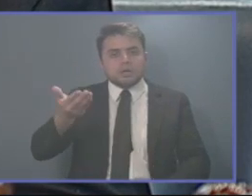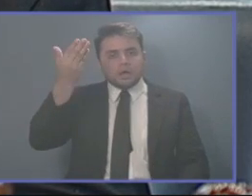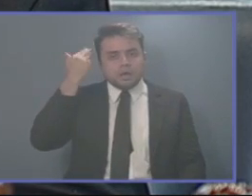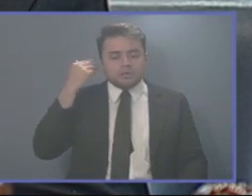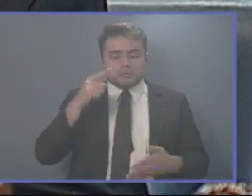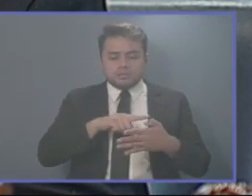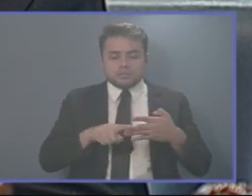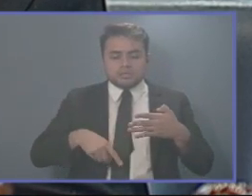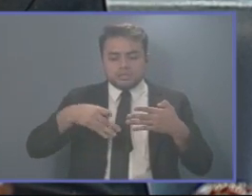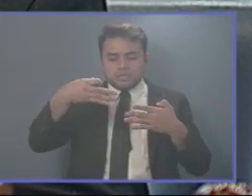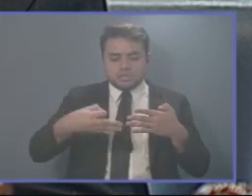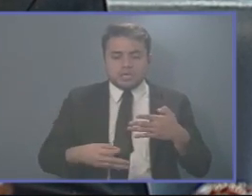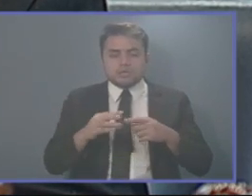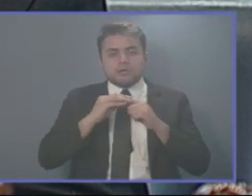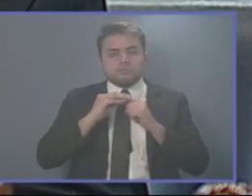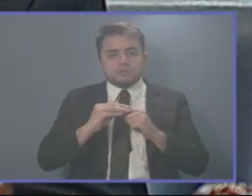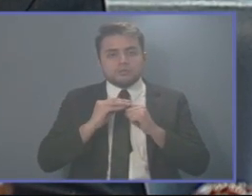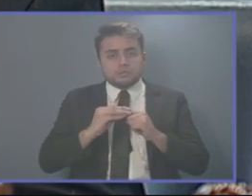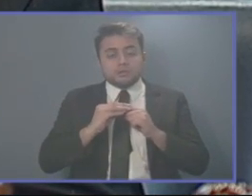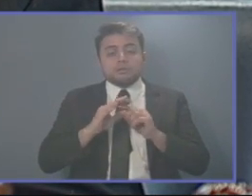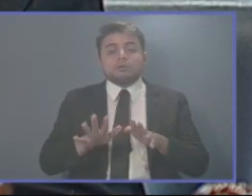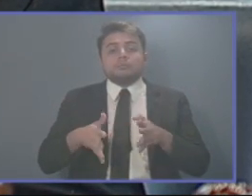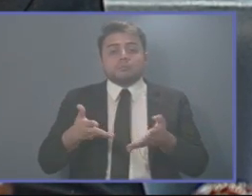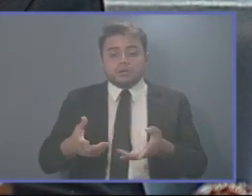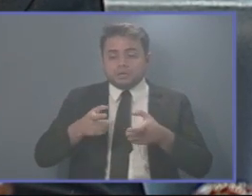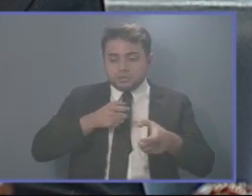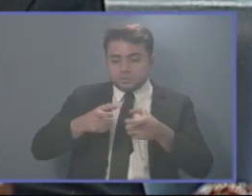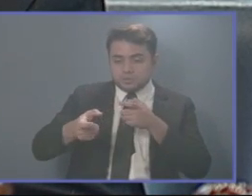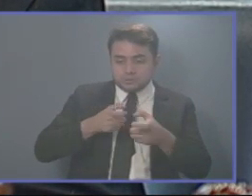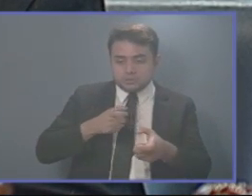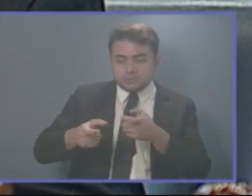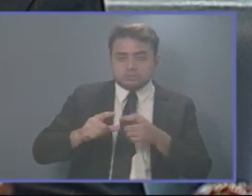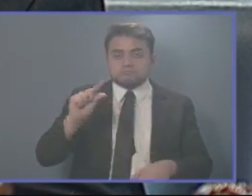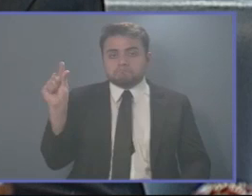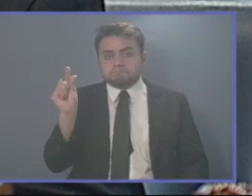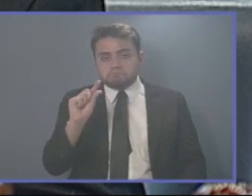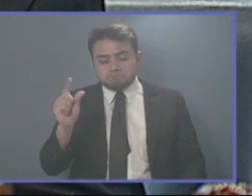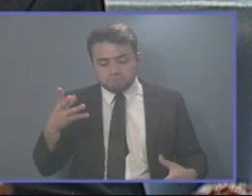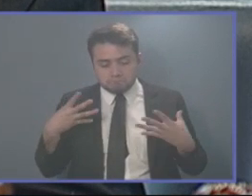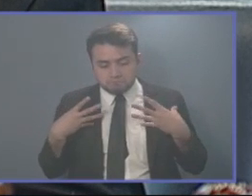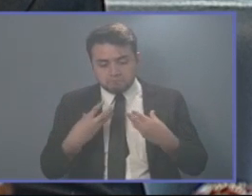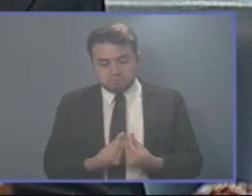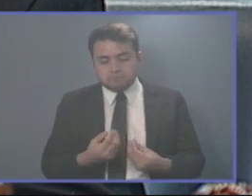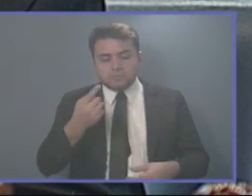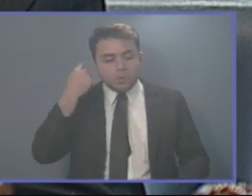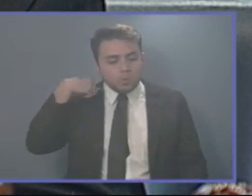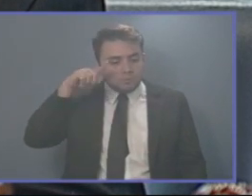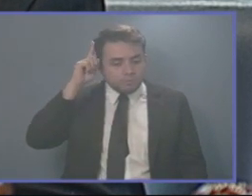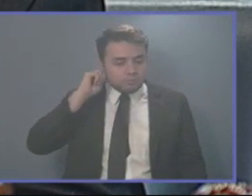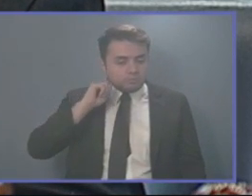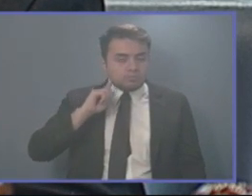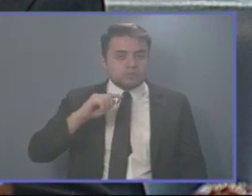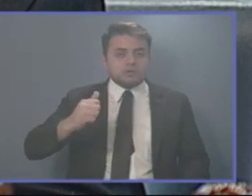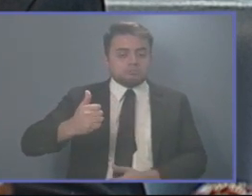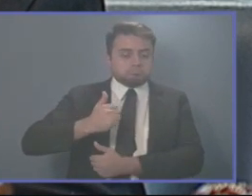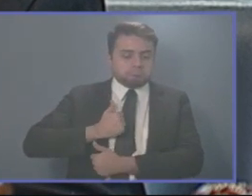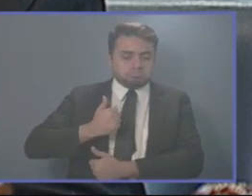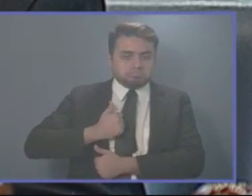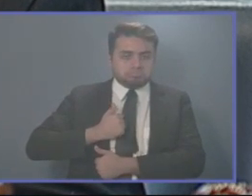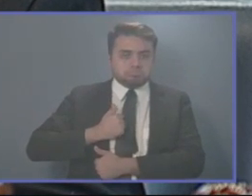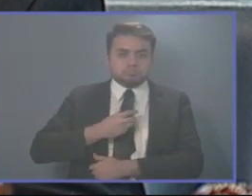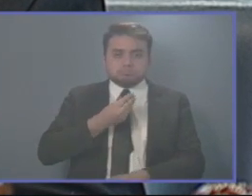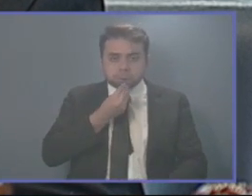especial para regular los beneficios y prestaciones sociales de los veteranos militares de la fuerza armada y ex